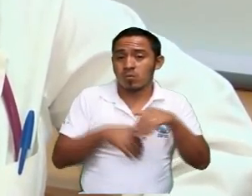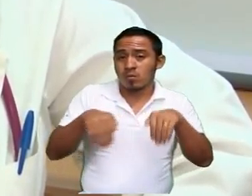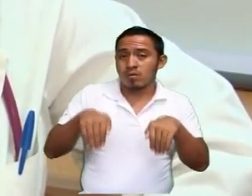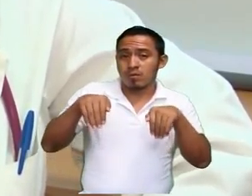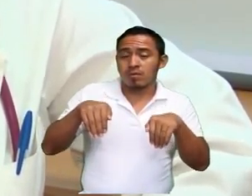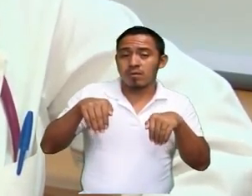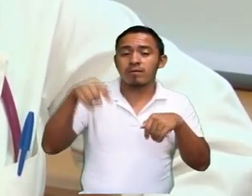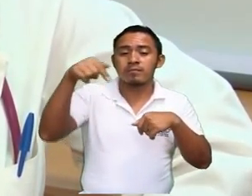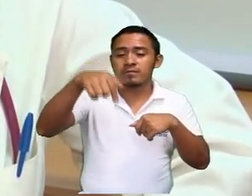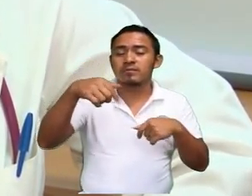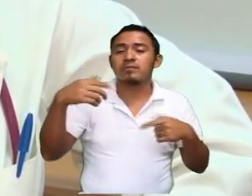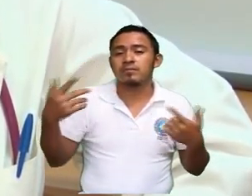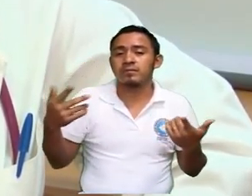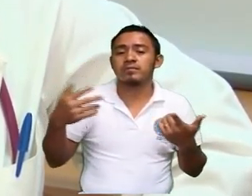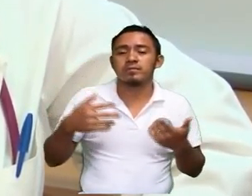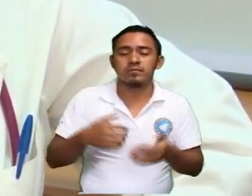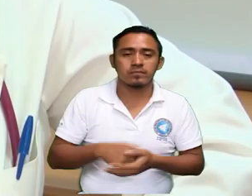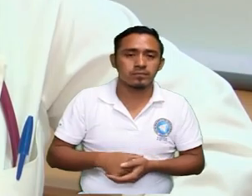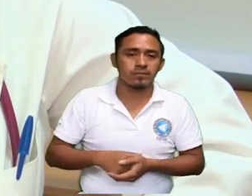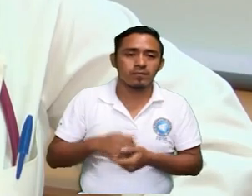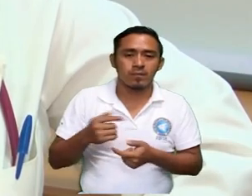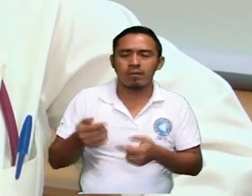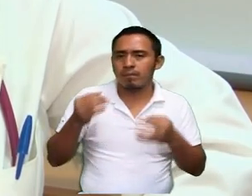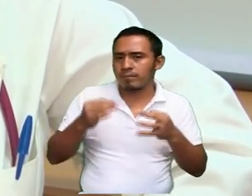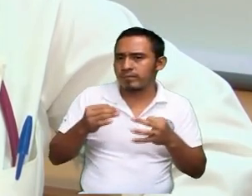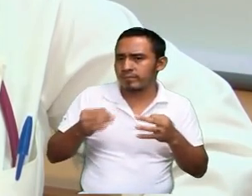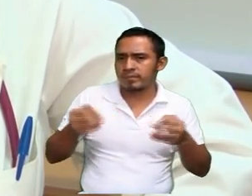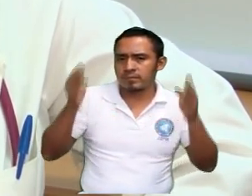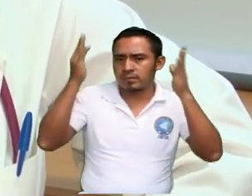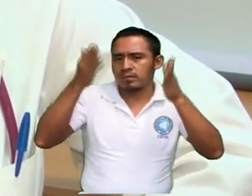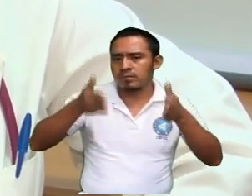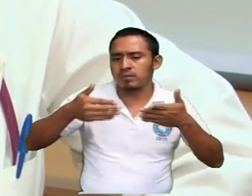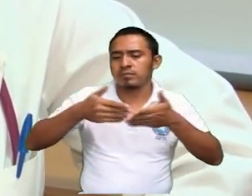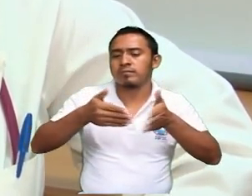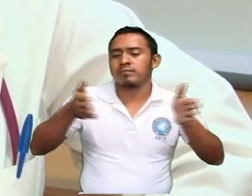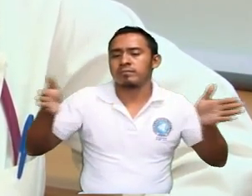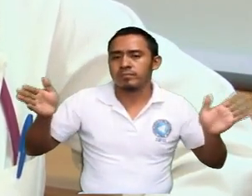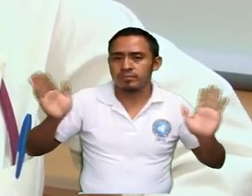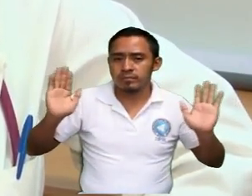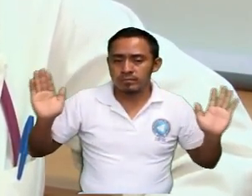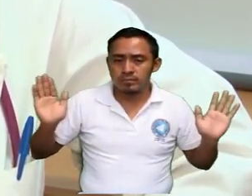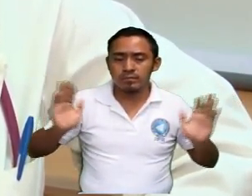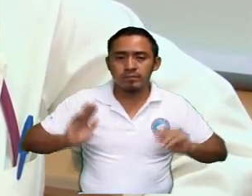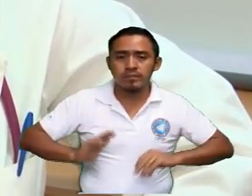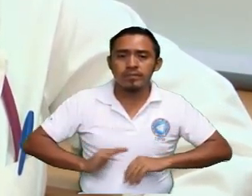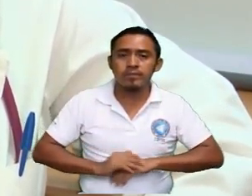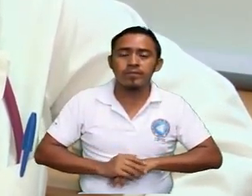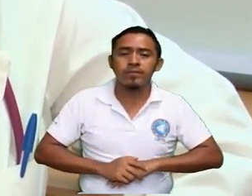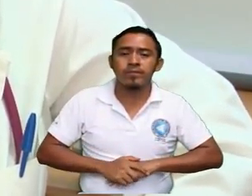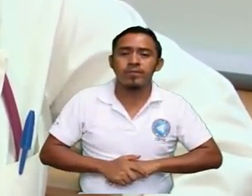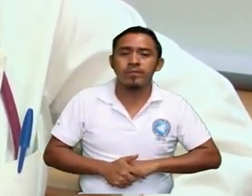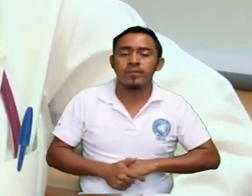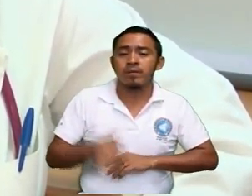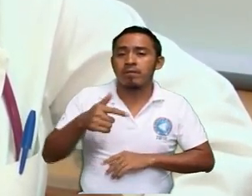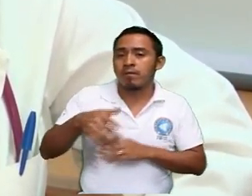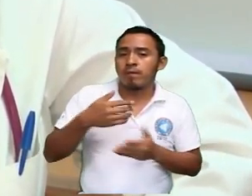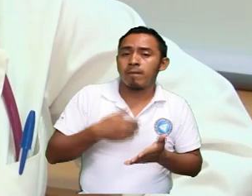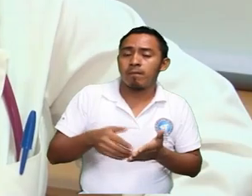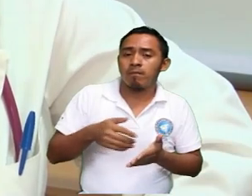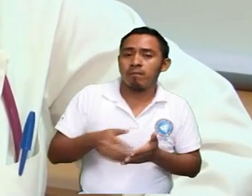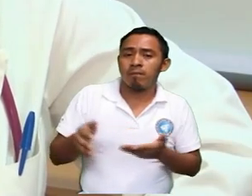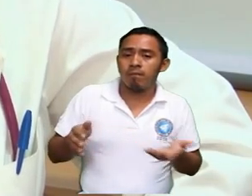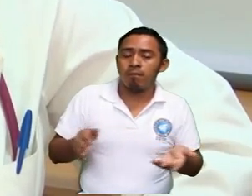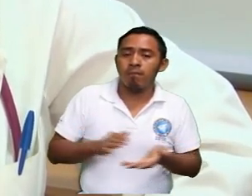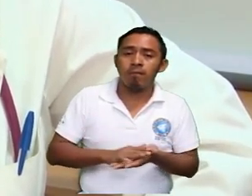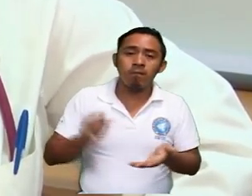Y es una atención a puerta abierta. Es una atención a puerta abierta que permite que